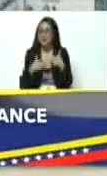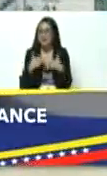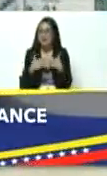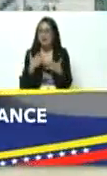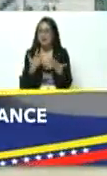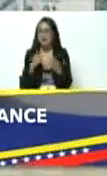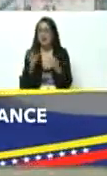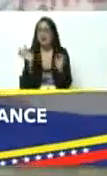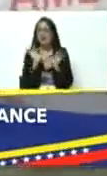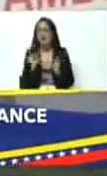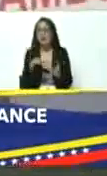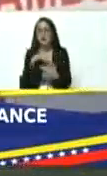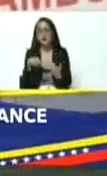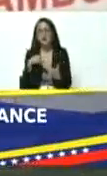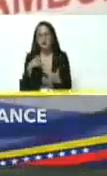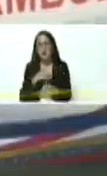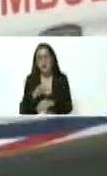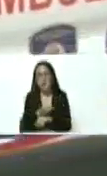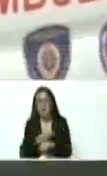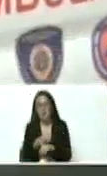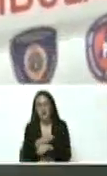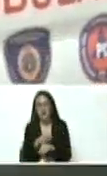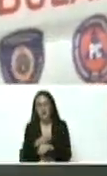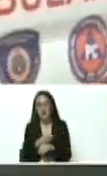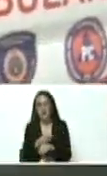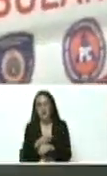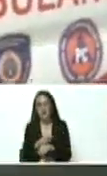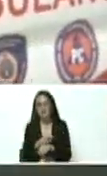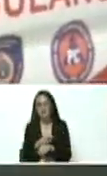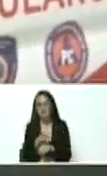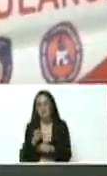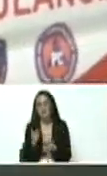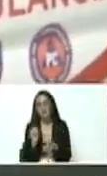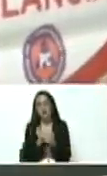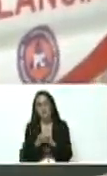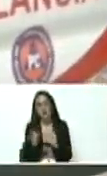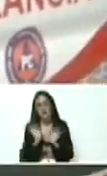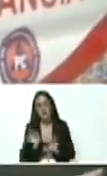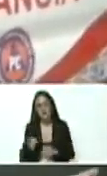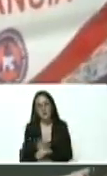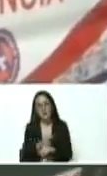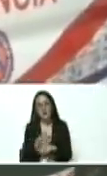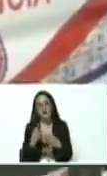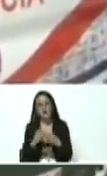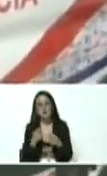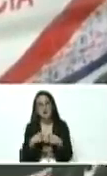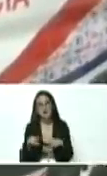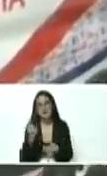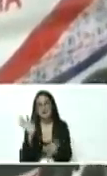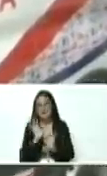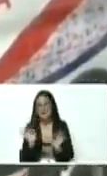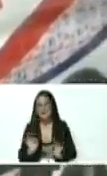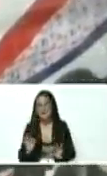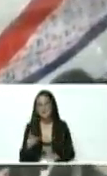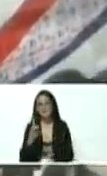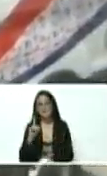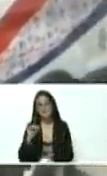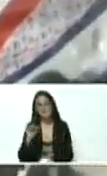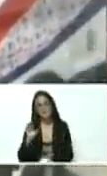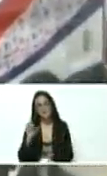un método revolucionario de gobierno, las bricomiles. Usted revolucionó la forma de gobernar, no había otra manera de hacerlo. Ya con este CDI que usted